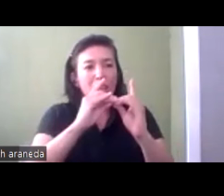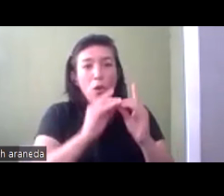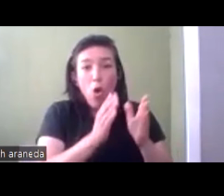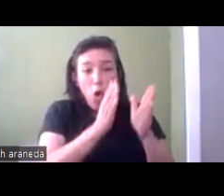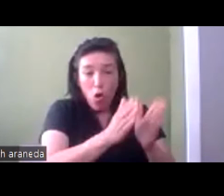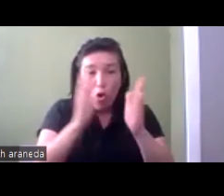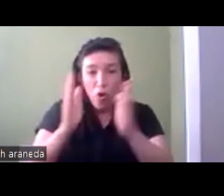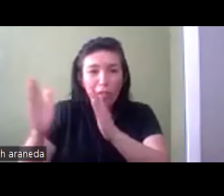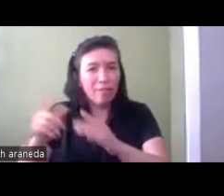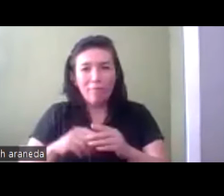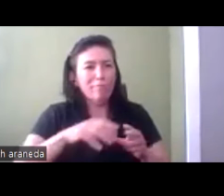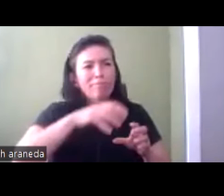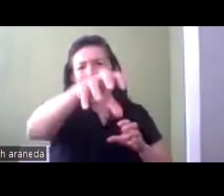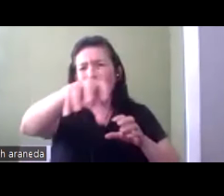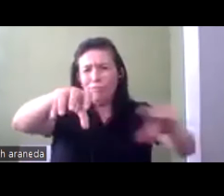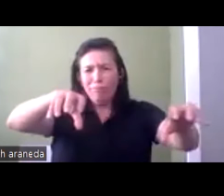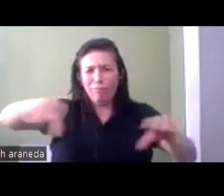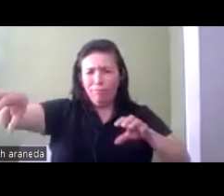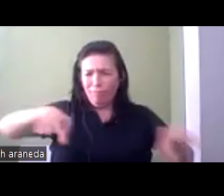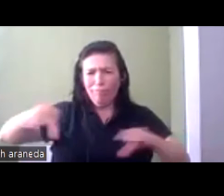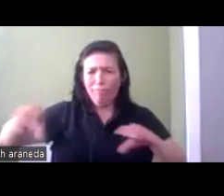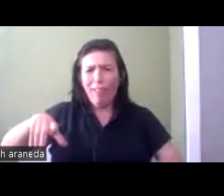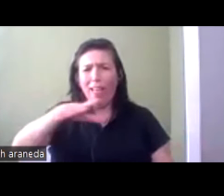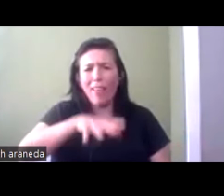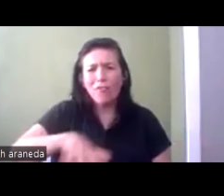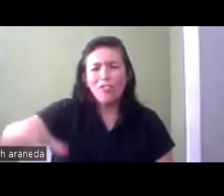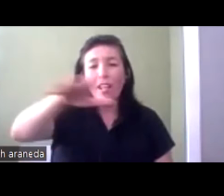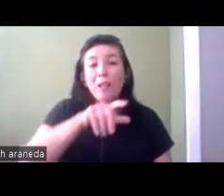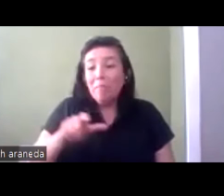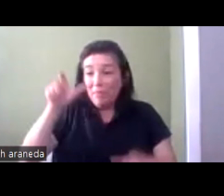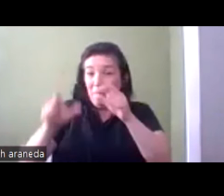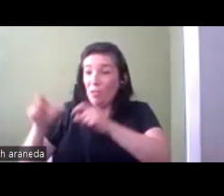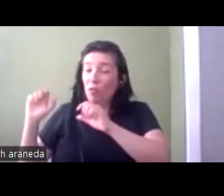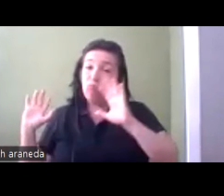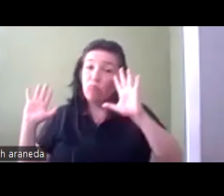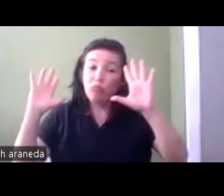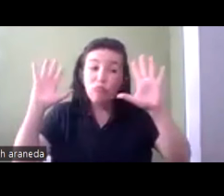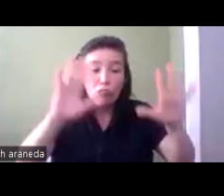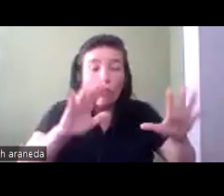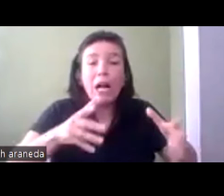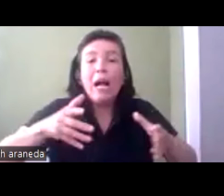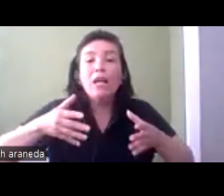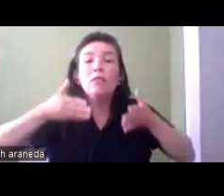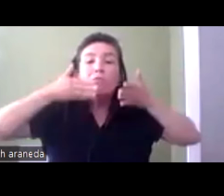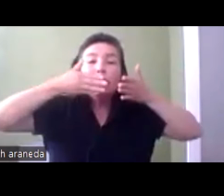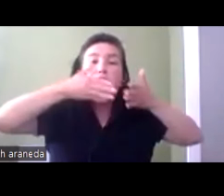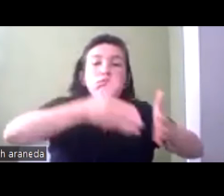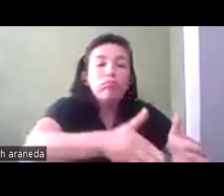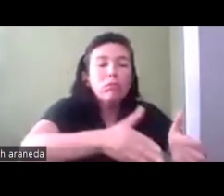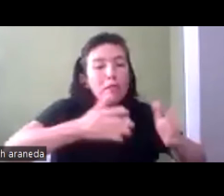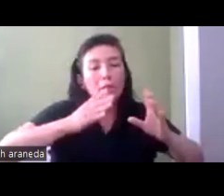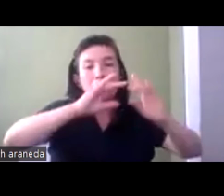servirían como enclaves de integración social, ¿ya? Donde la gente iba a enterrar a su gente y se congregaban distintos grupos.